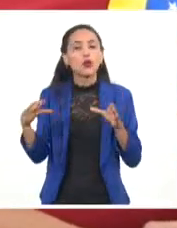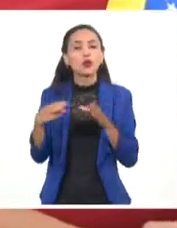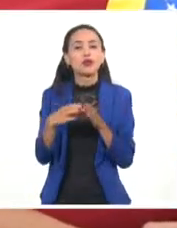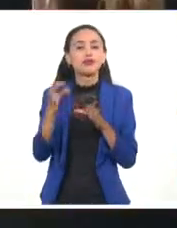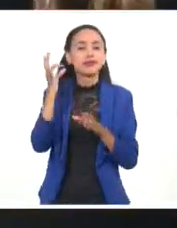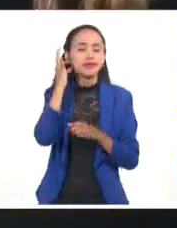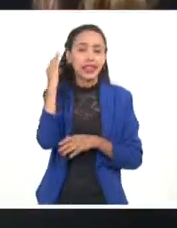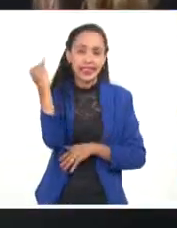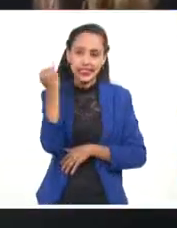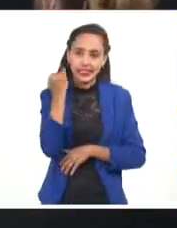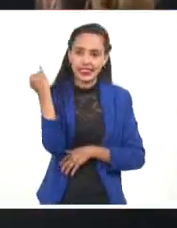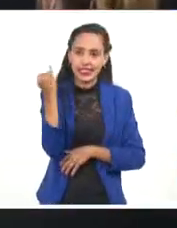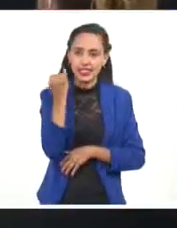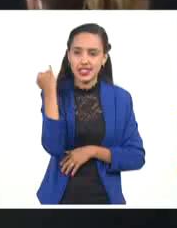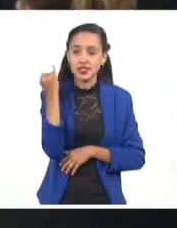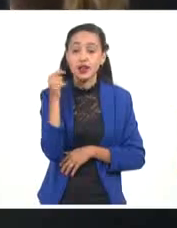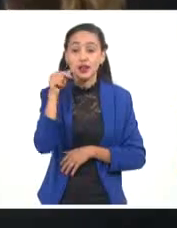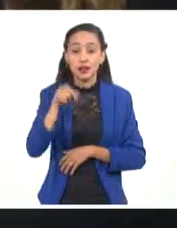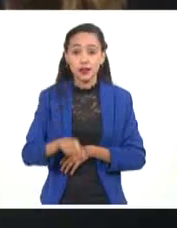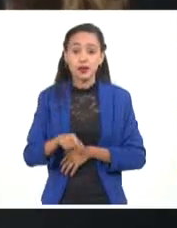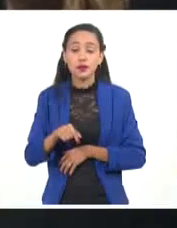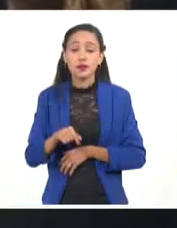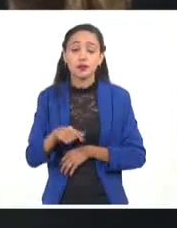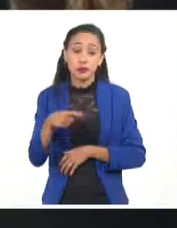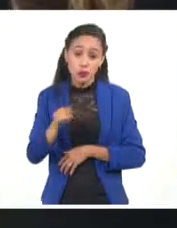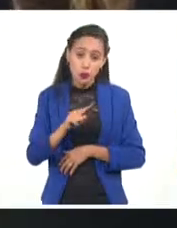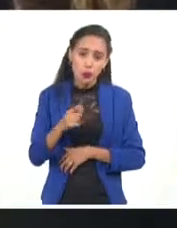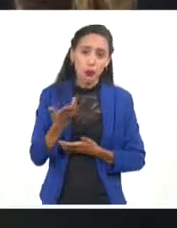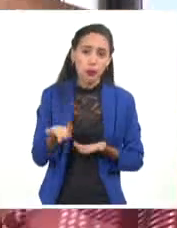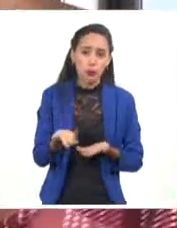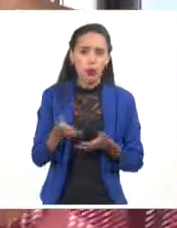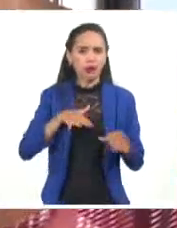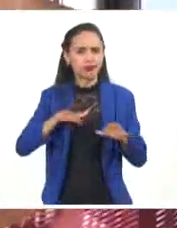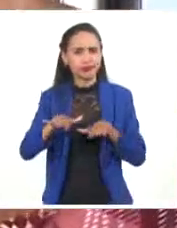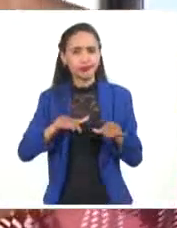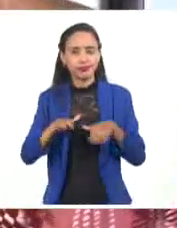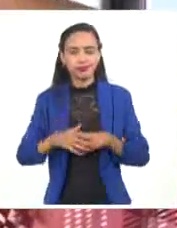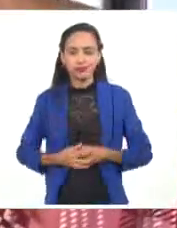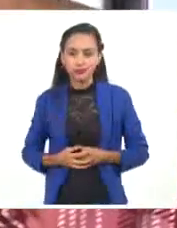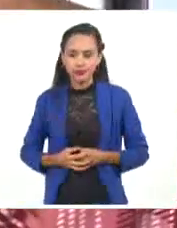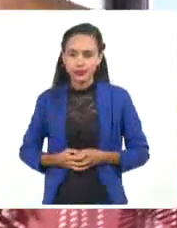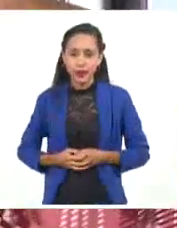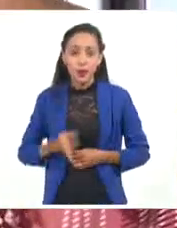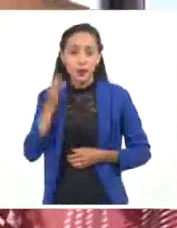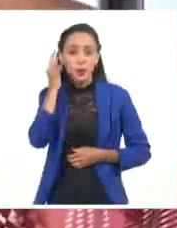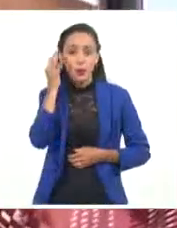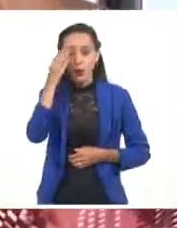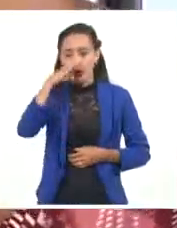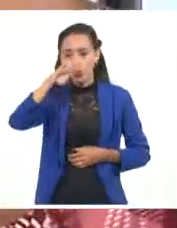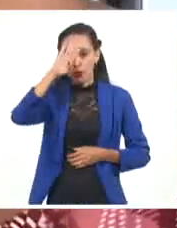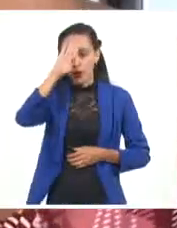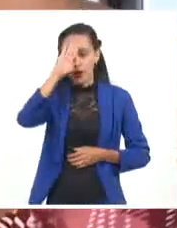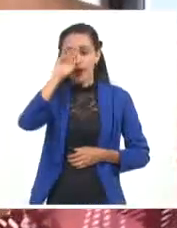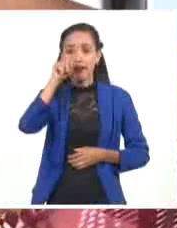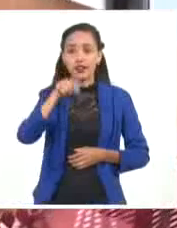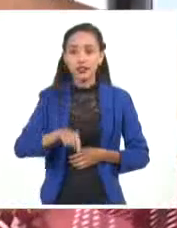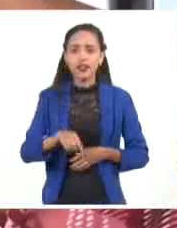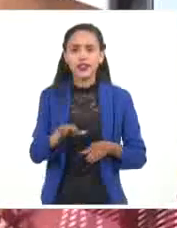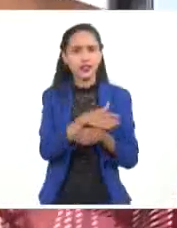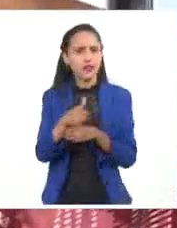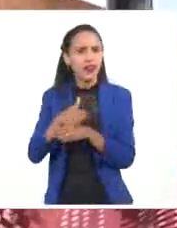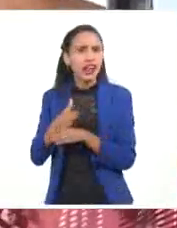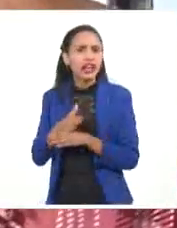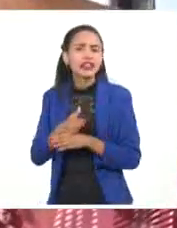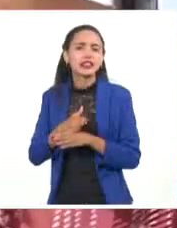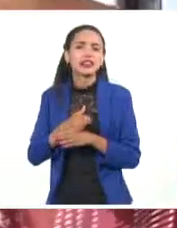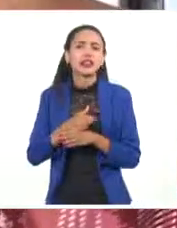Feminista Internacional auspiciada por el ALBA Movimientos. La mujer cubana que se encuentra hoy cumpliendo las diferentes misiones